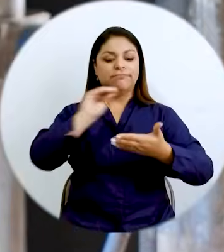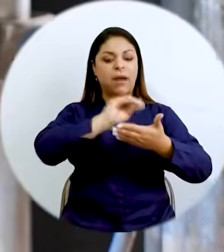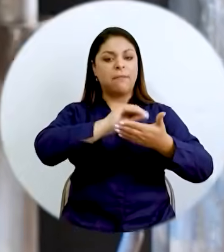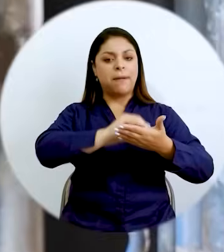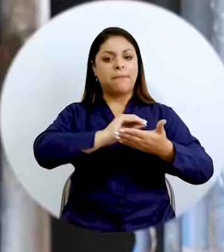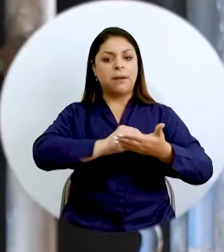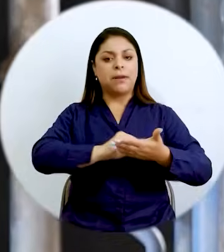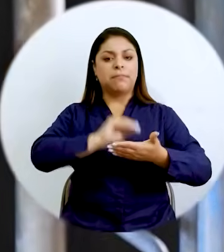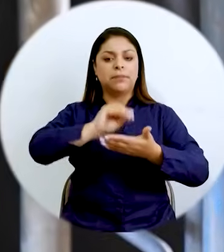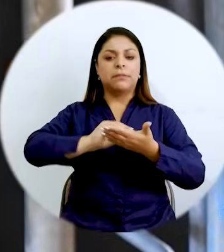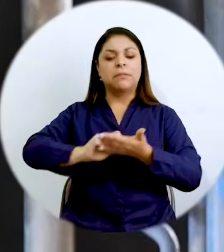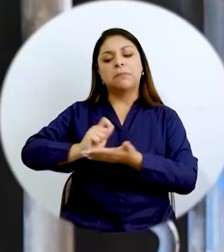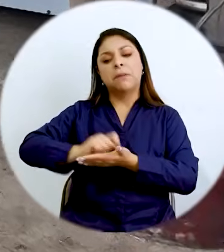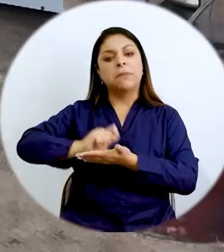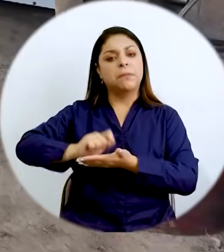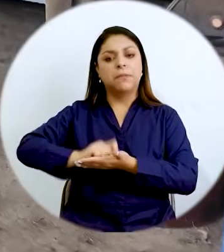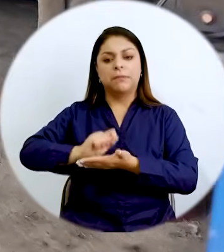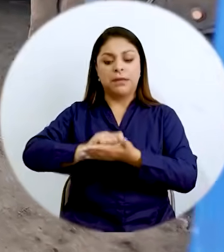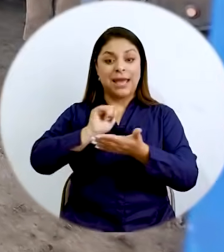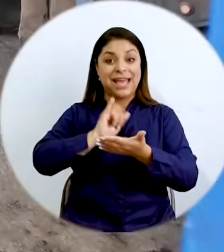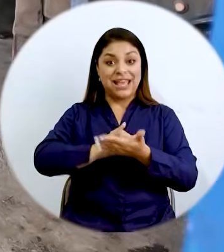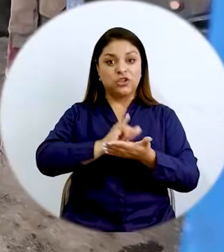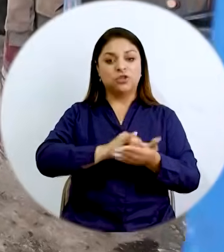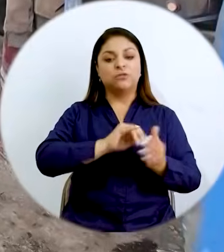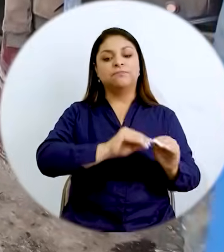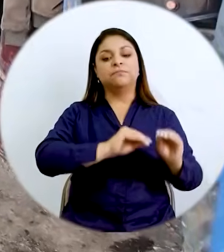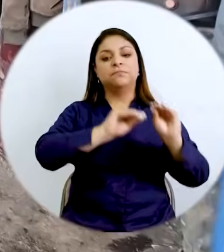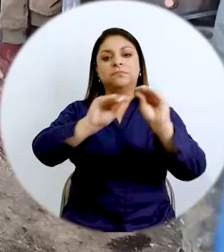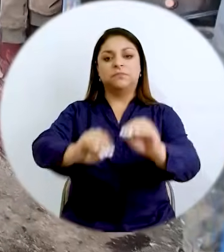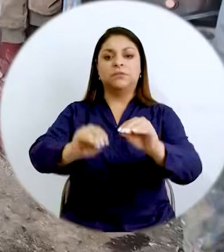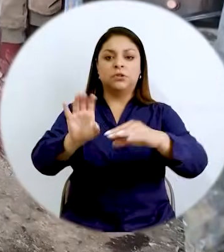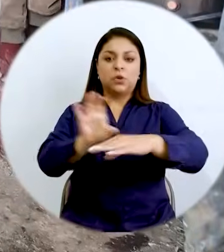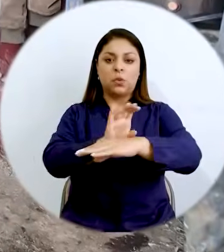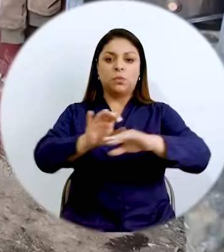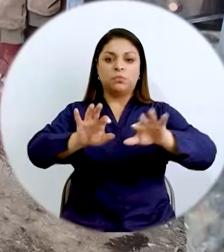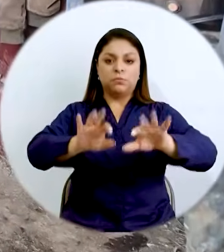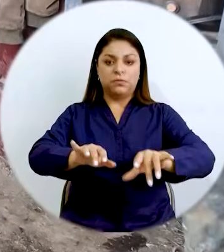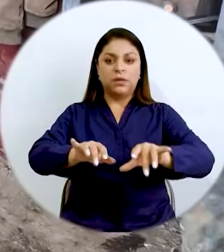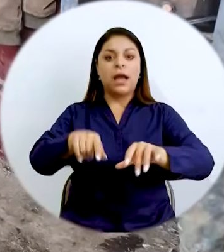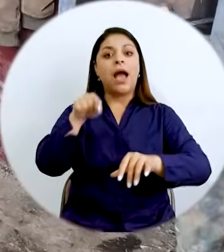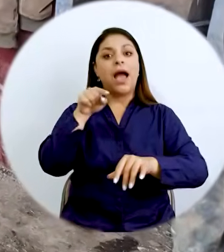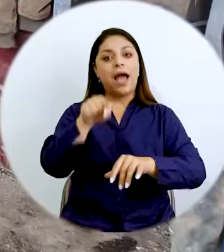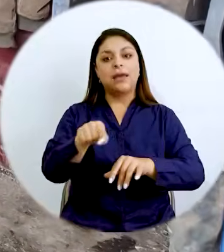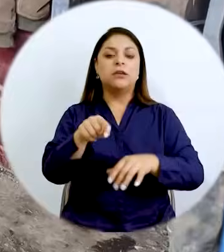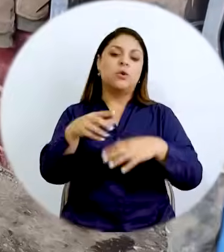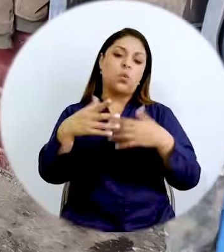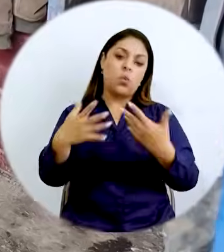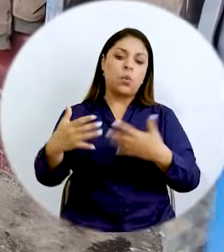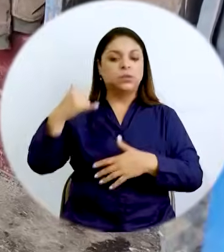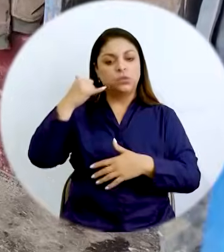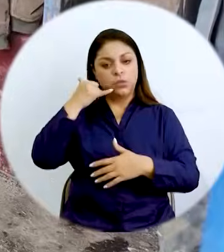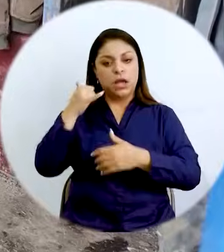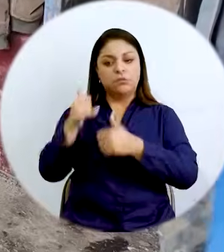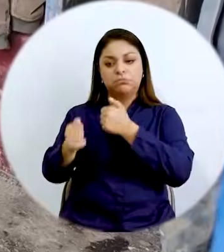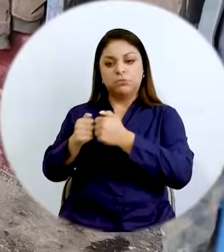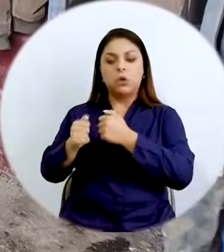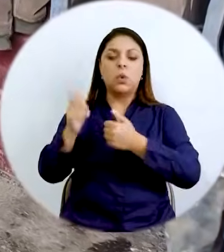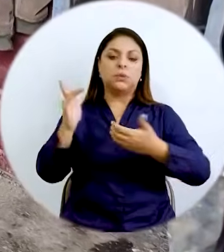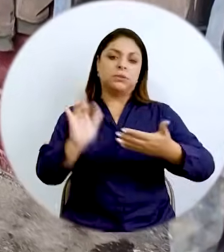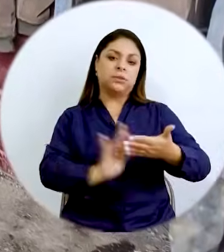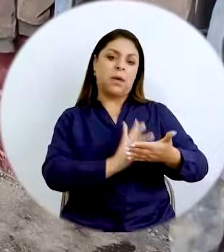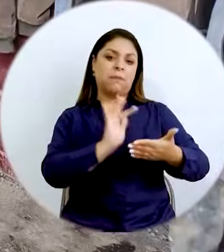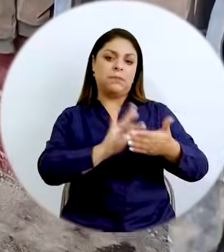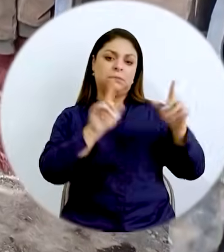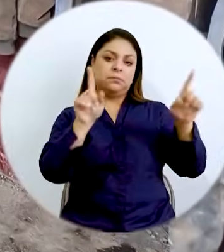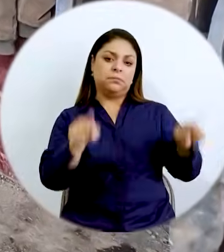en sus libretas de apuntes, lo llevan a la computadora. Hoy día lo pueden llevar al celular o lo pueden llevar a